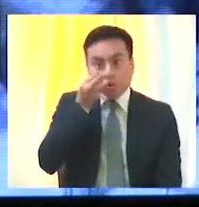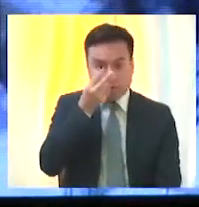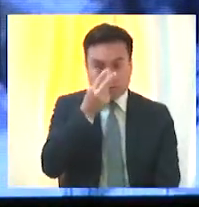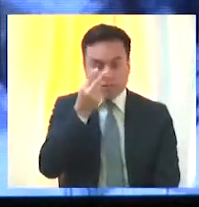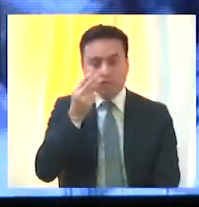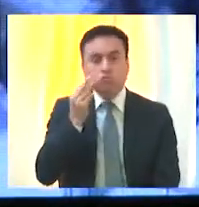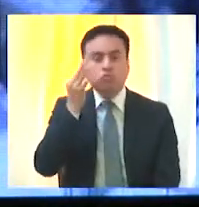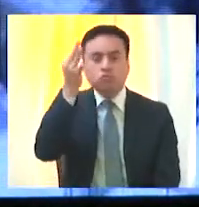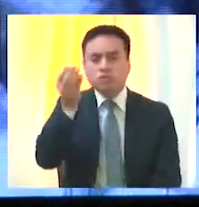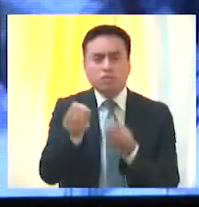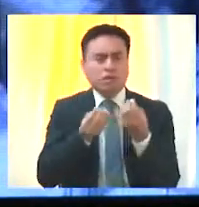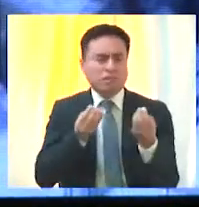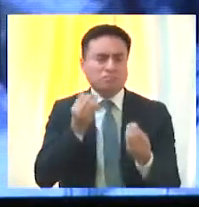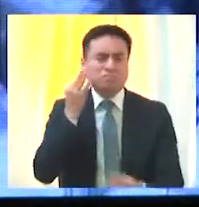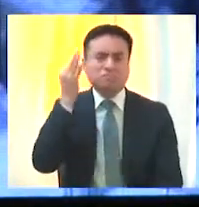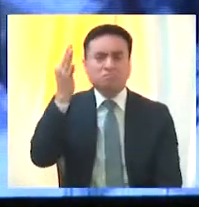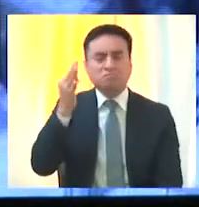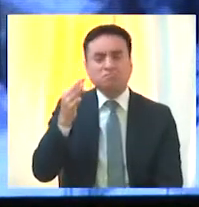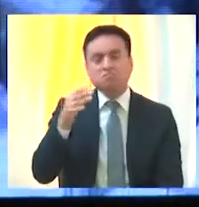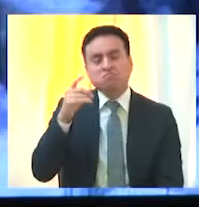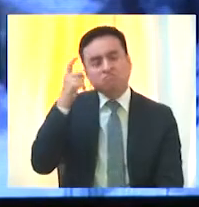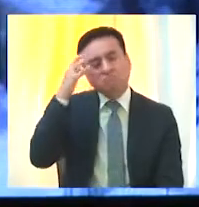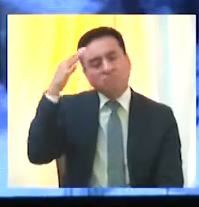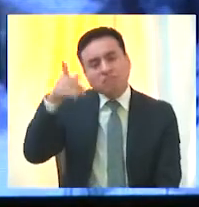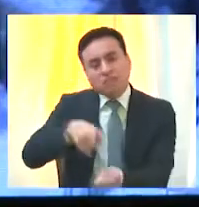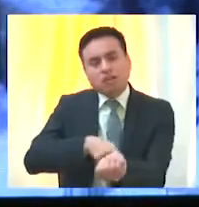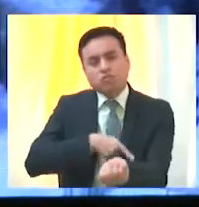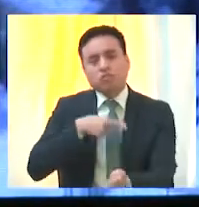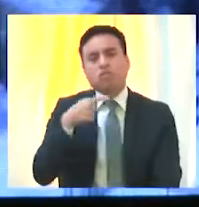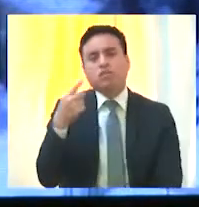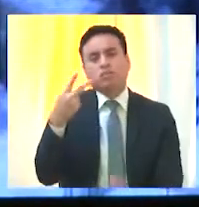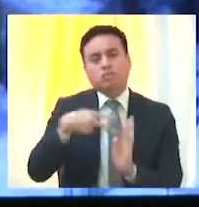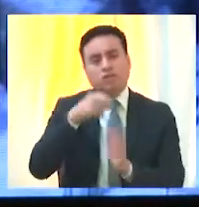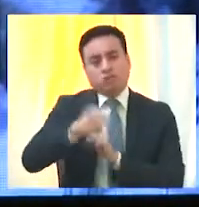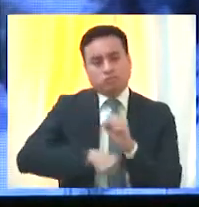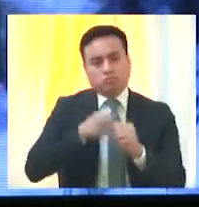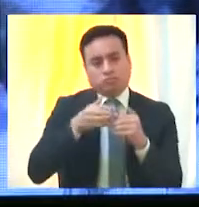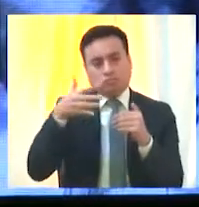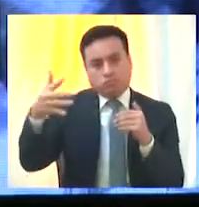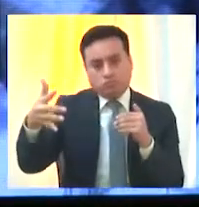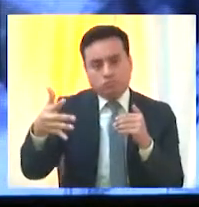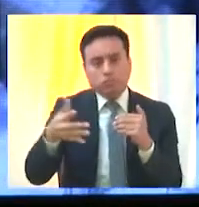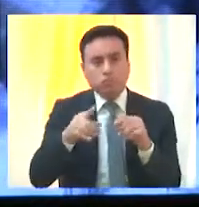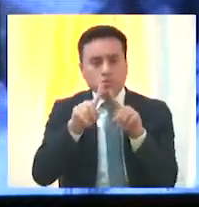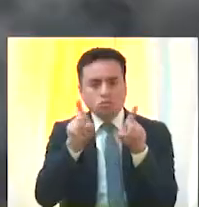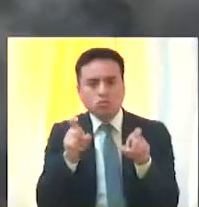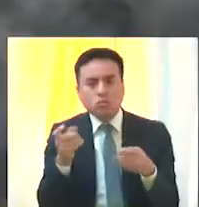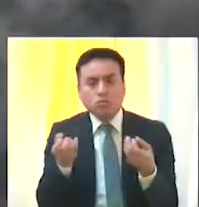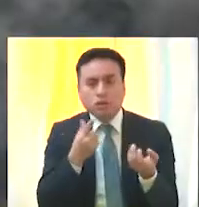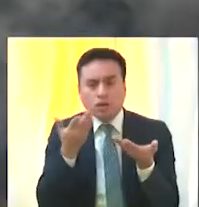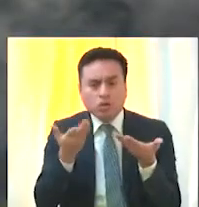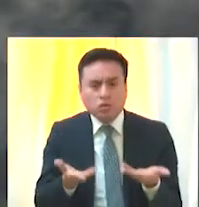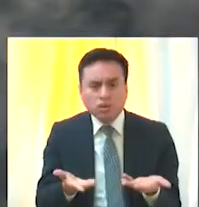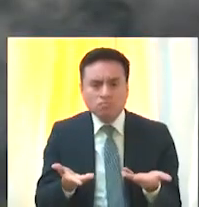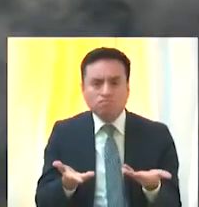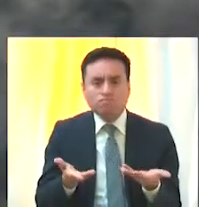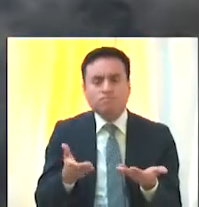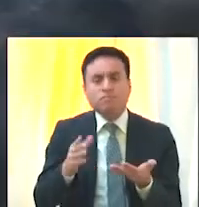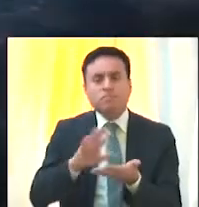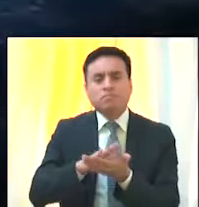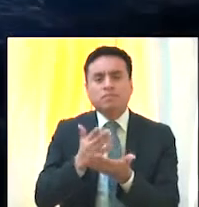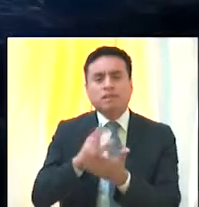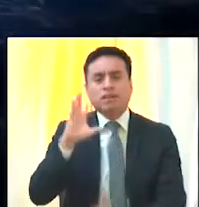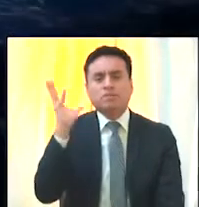las proyecciones, qué es lo que viene para mañana, para un mañana largo del siglo XXI, y también cuáles son las incertidumbres que todavía hay en el sistema